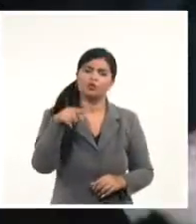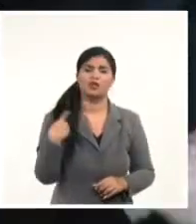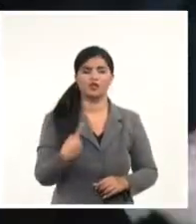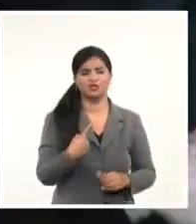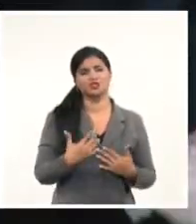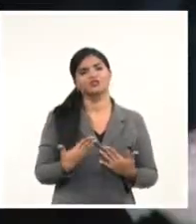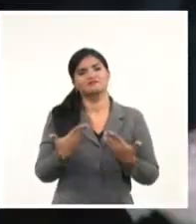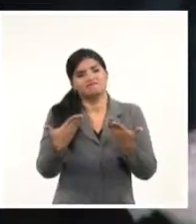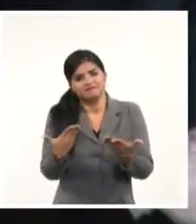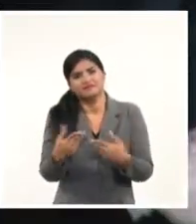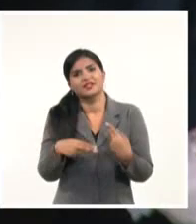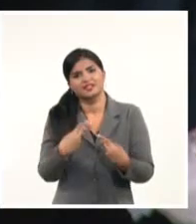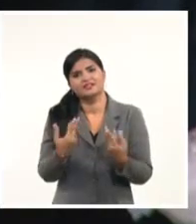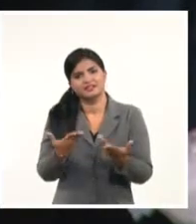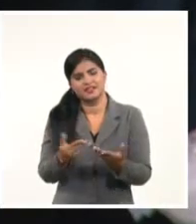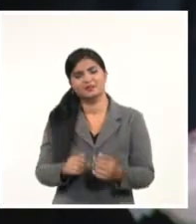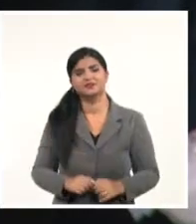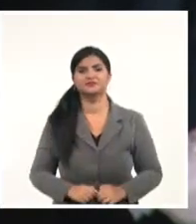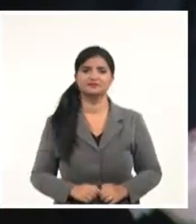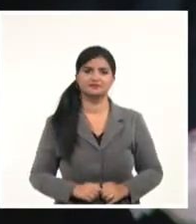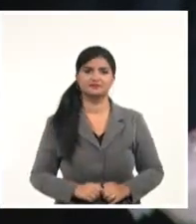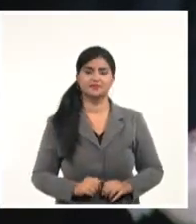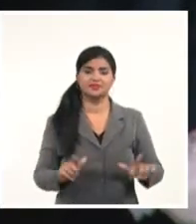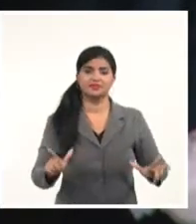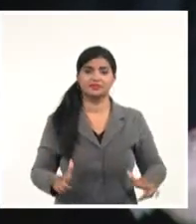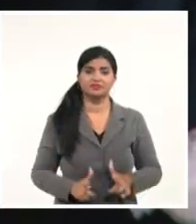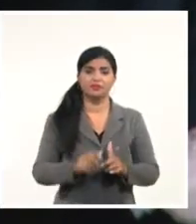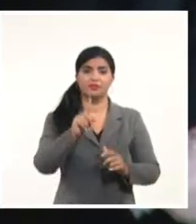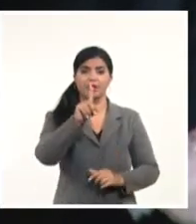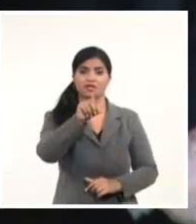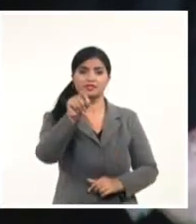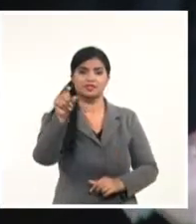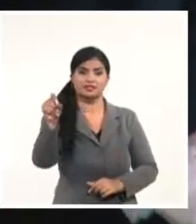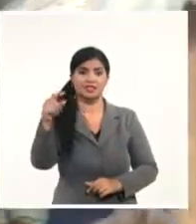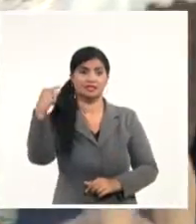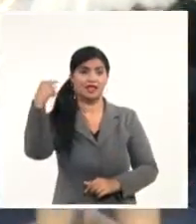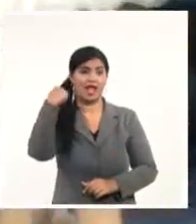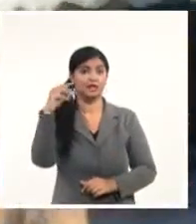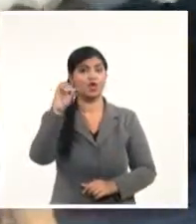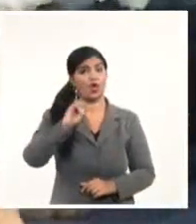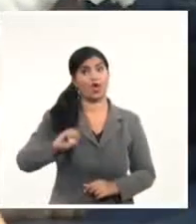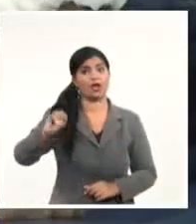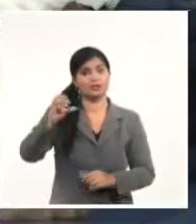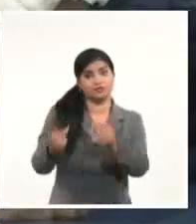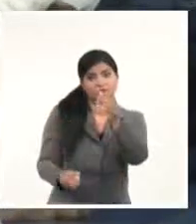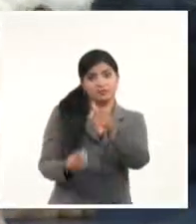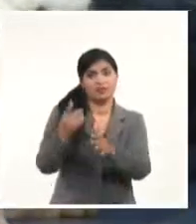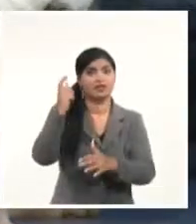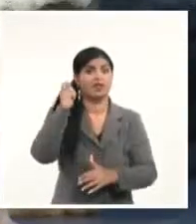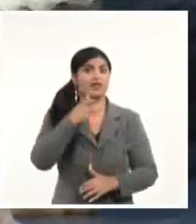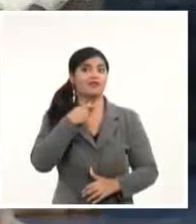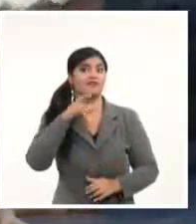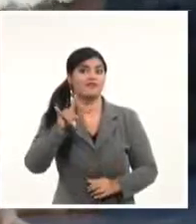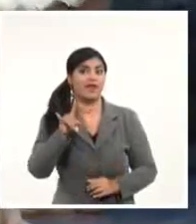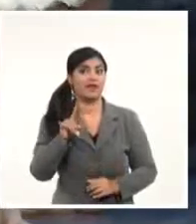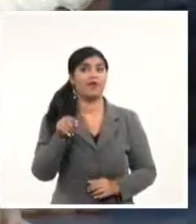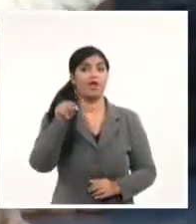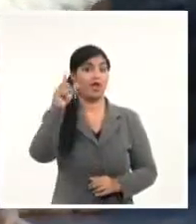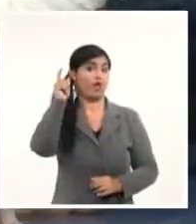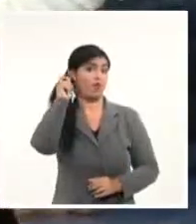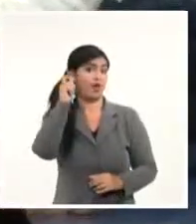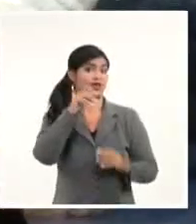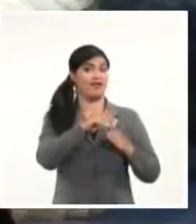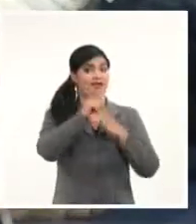para ellos. A propósito de los 100 años de la FEU, el ballet recibió la condición centenario por ser una compañía que